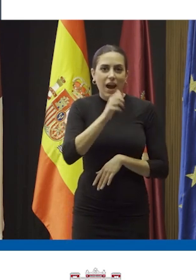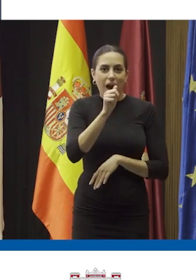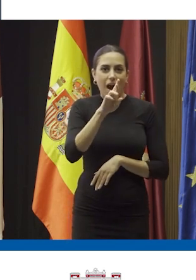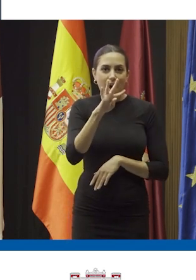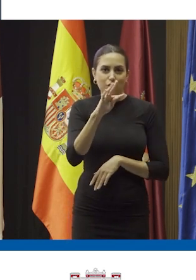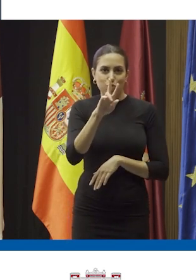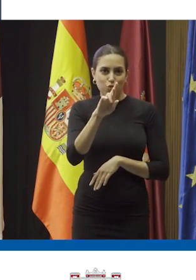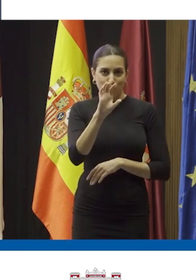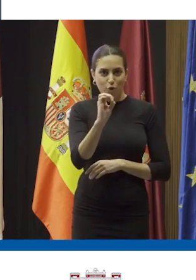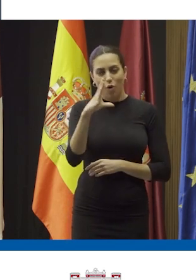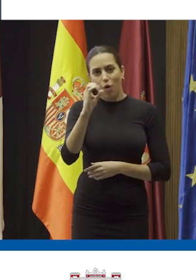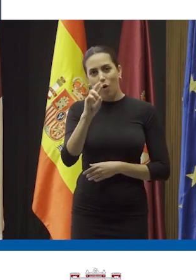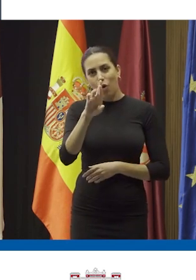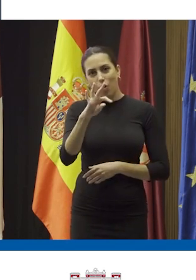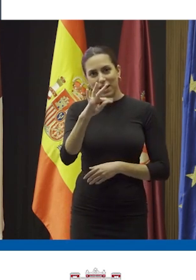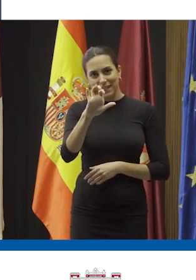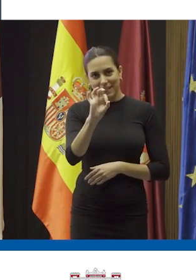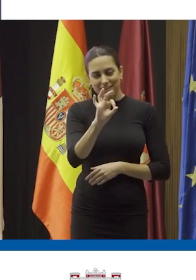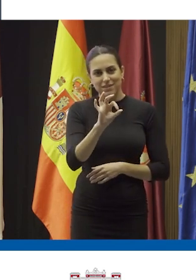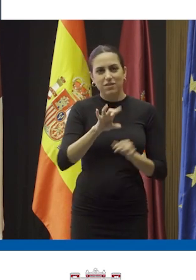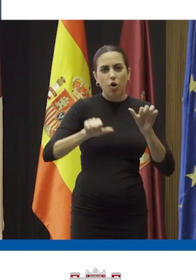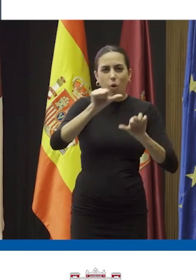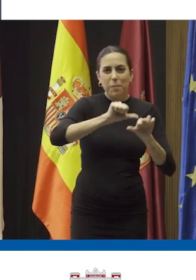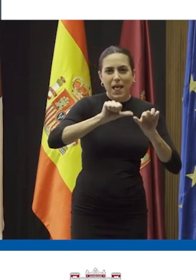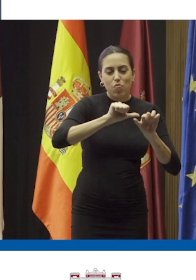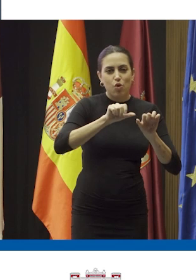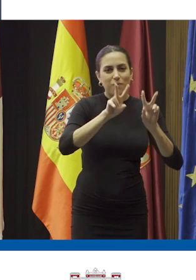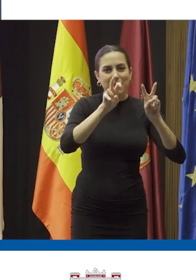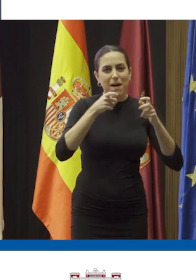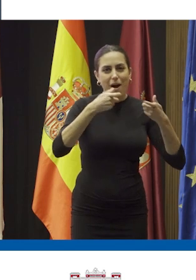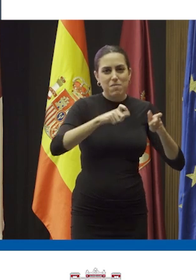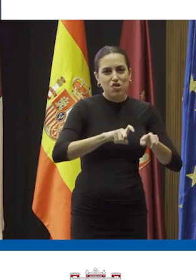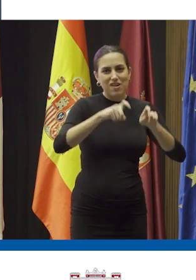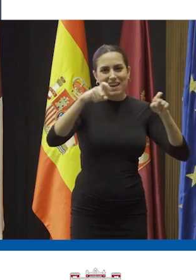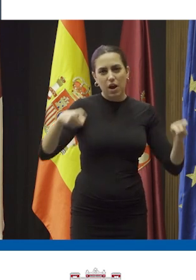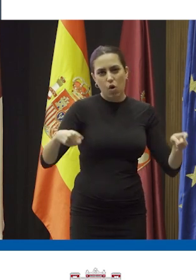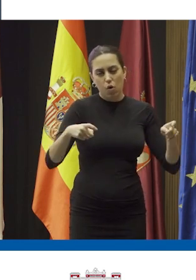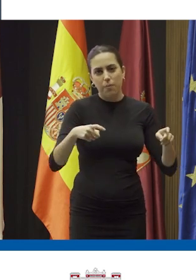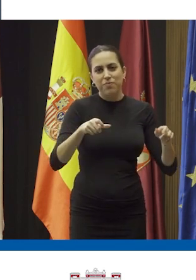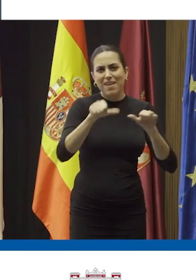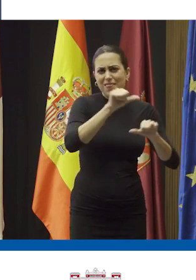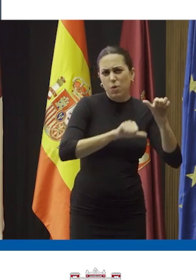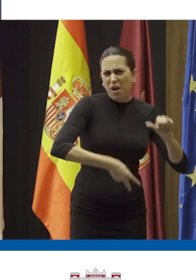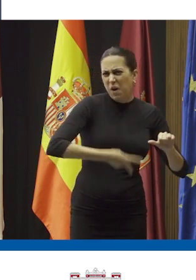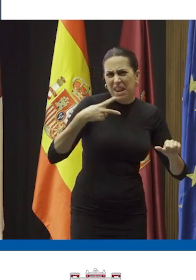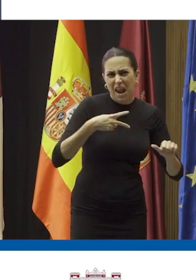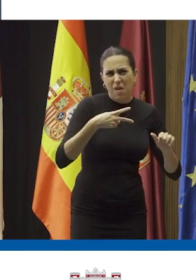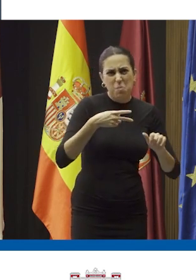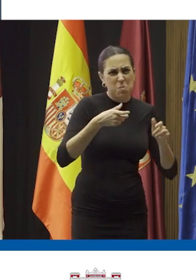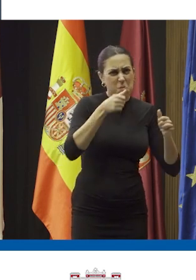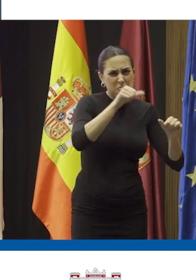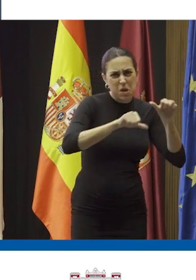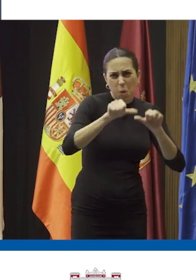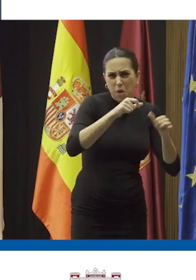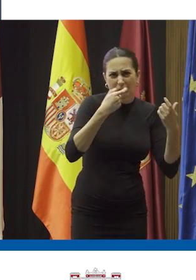operando solamente una paciente, si no ginecológica, pues creo que Arturo Cortés era un cirujano general que operaba de todo, como en la época. Entonces,